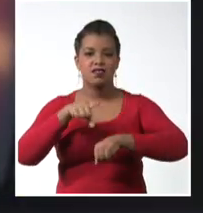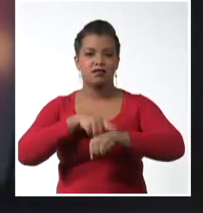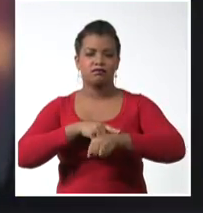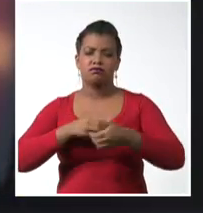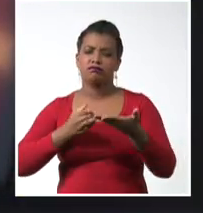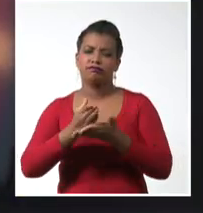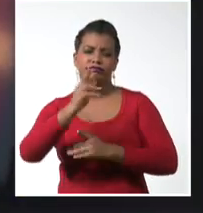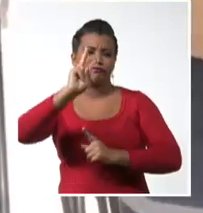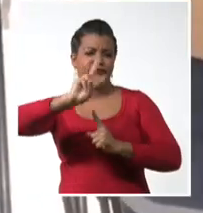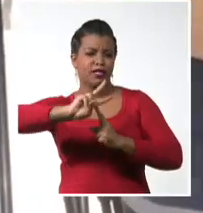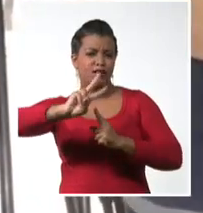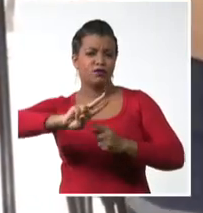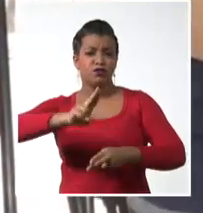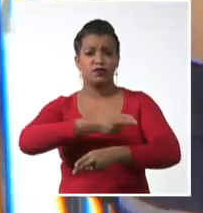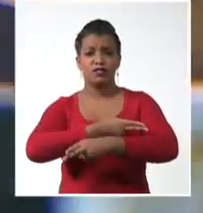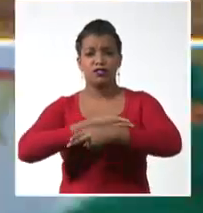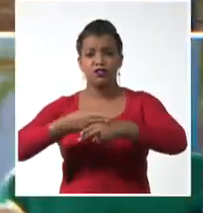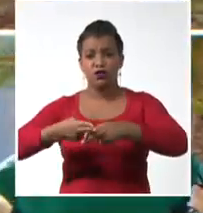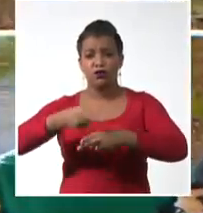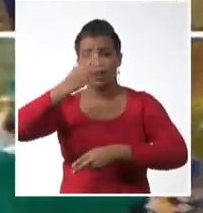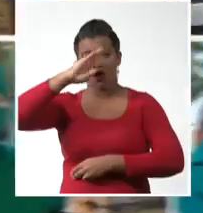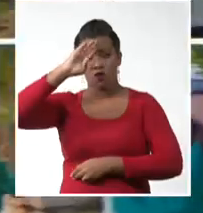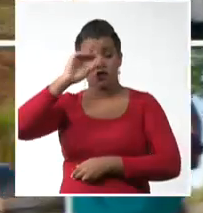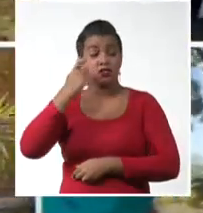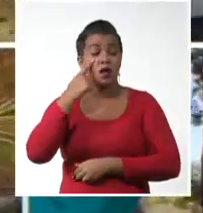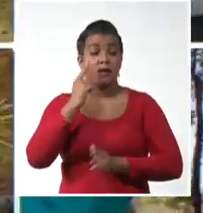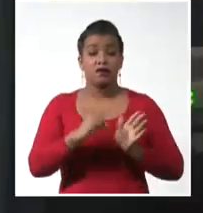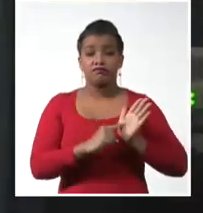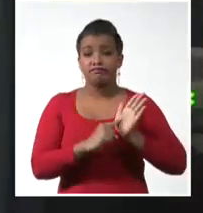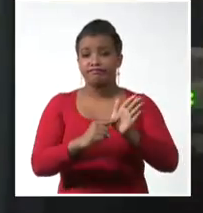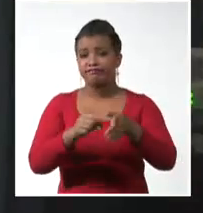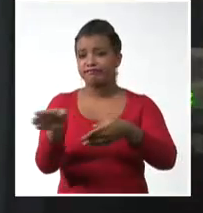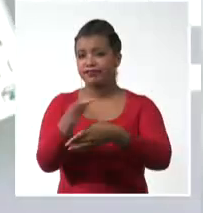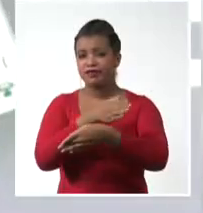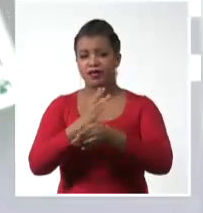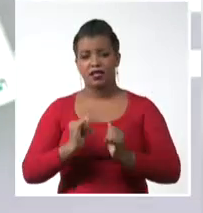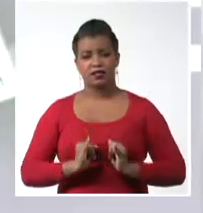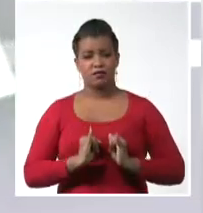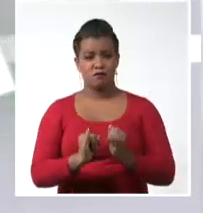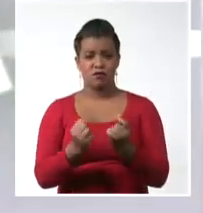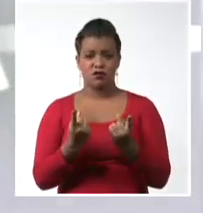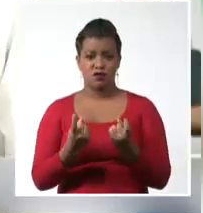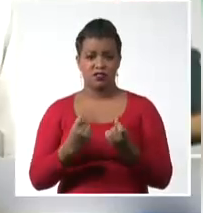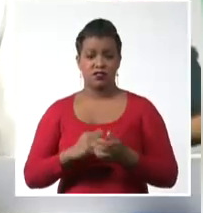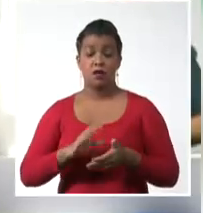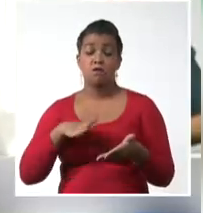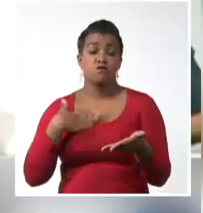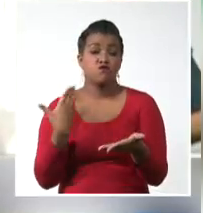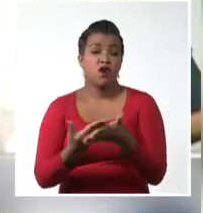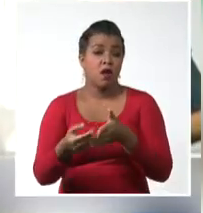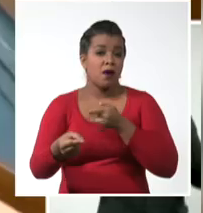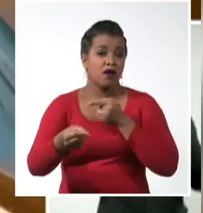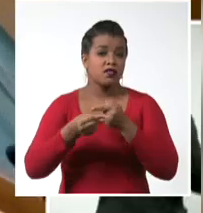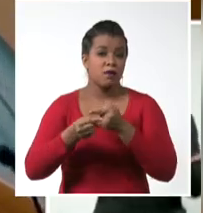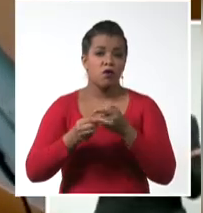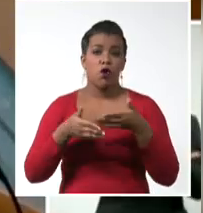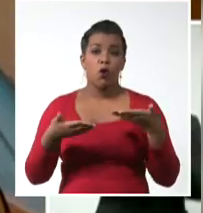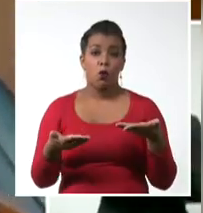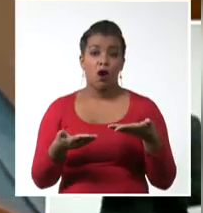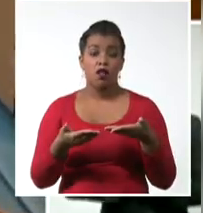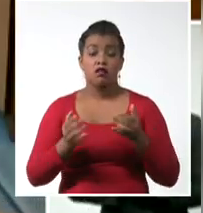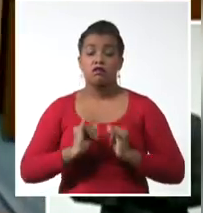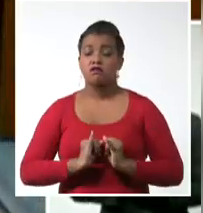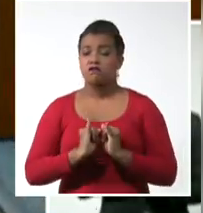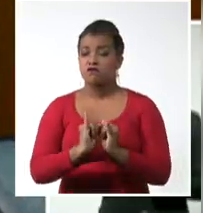medio contando la historia de Cuba, así lo ha demostrado en cada ocasión que se ha necesitado. La prueba más reciente ha sido la amplia cobertura